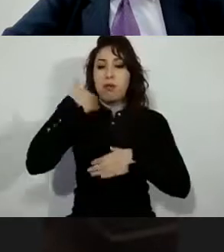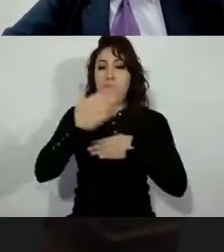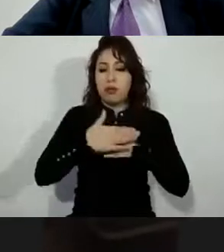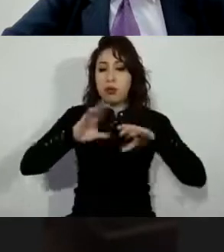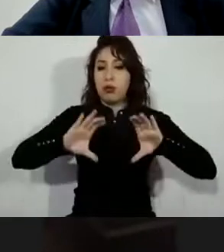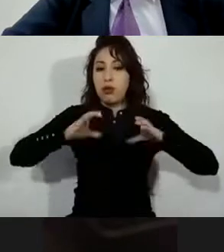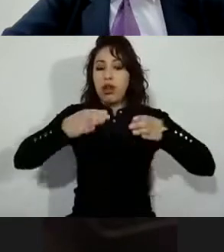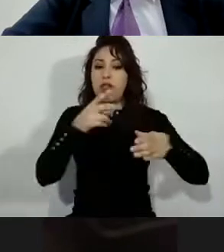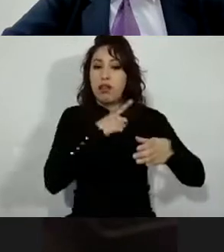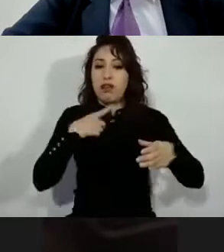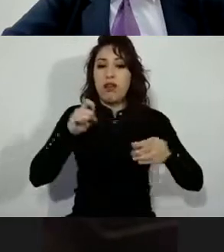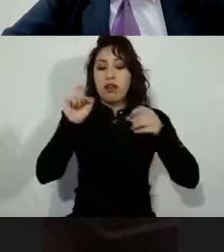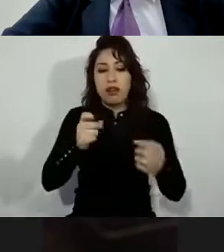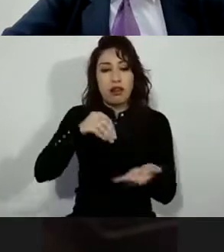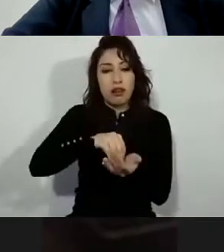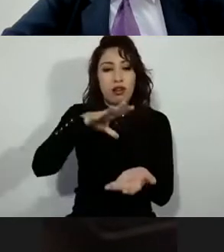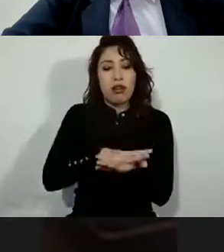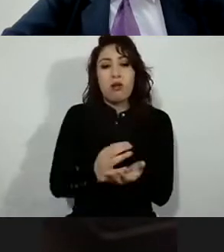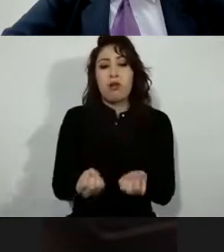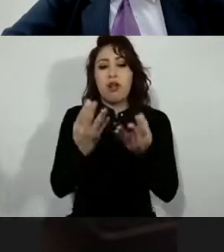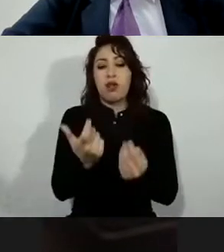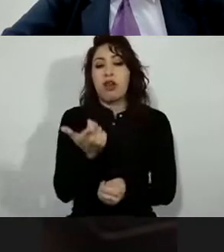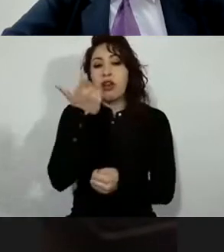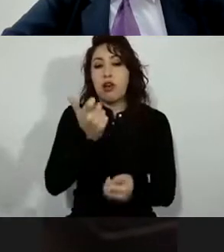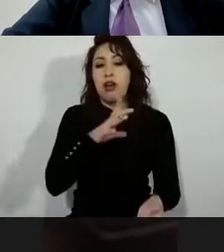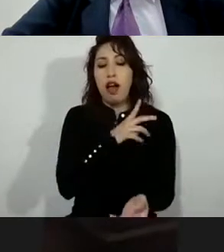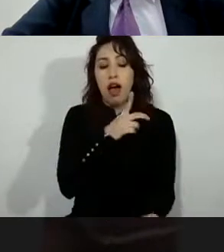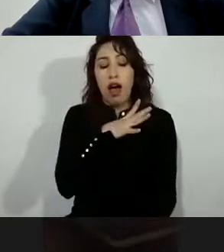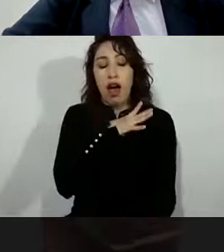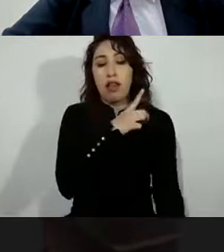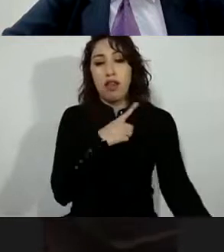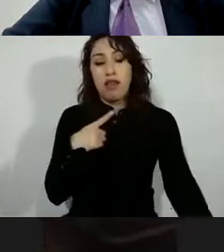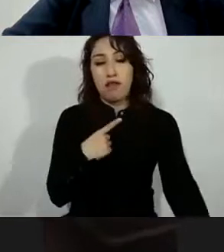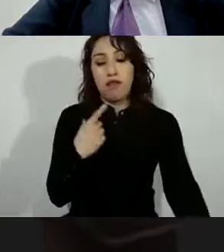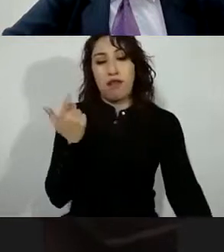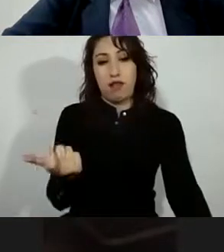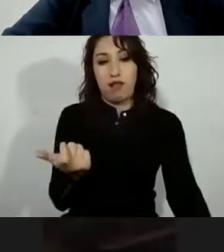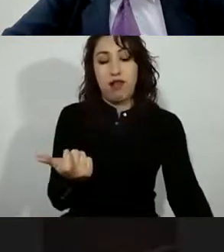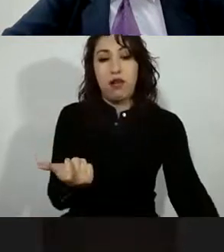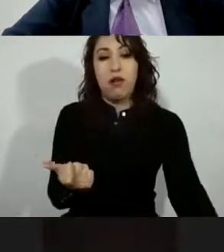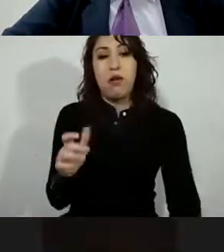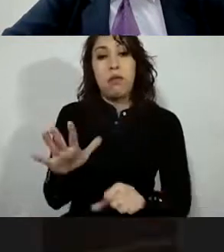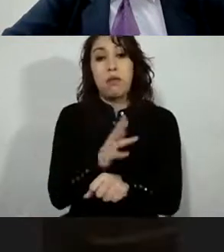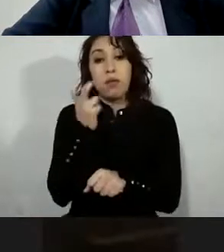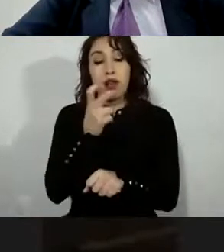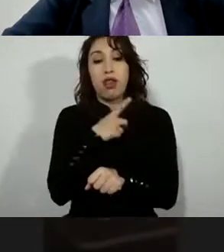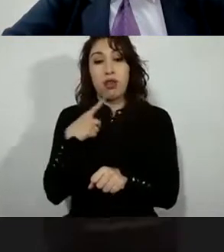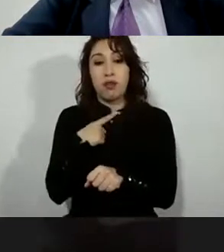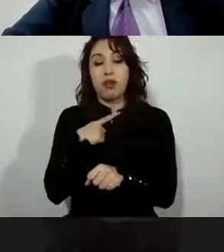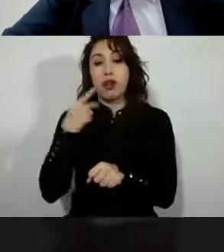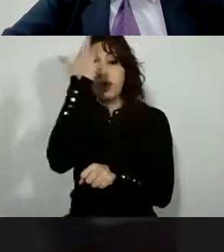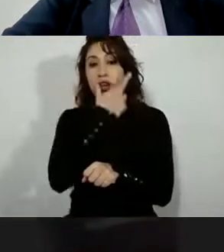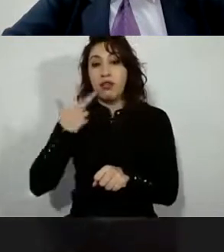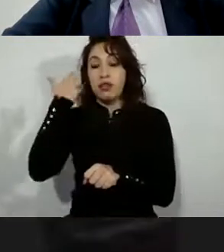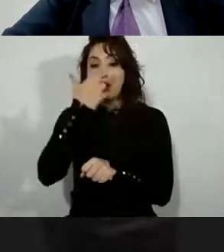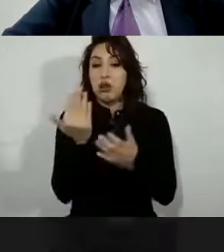para el ejercicio que entra. Y estamos hablando de que se tienen que tomar las experiencias de ejercicios